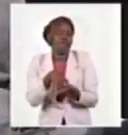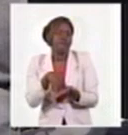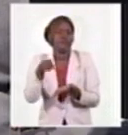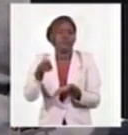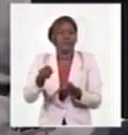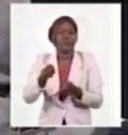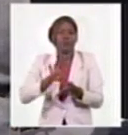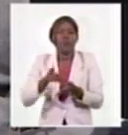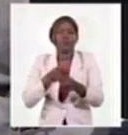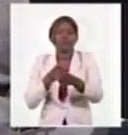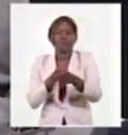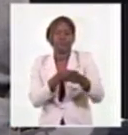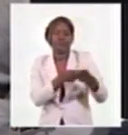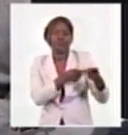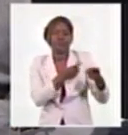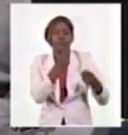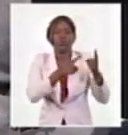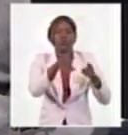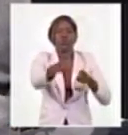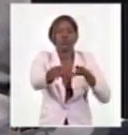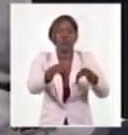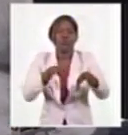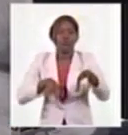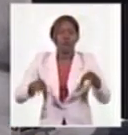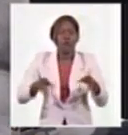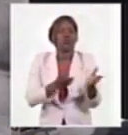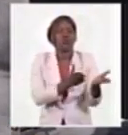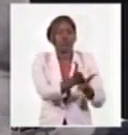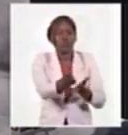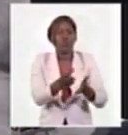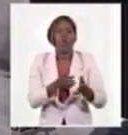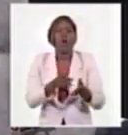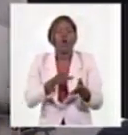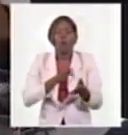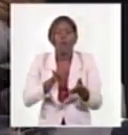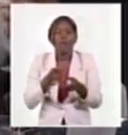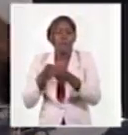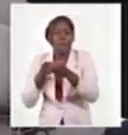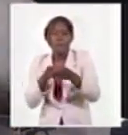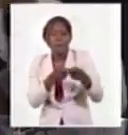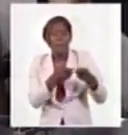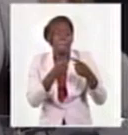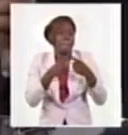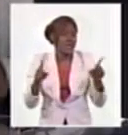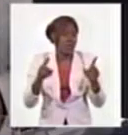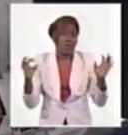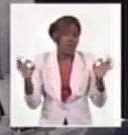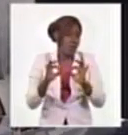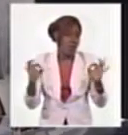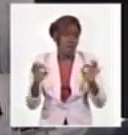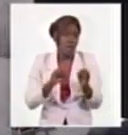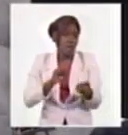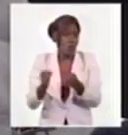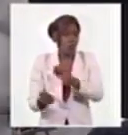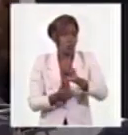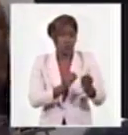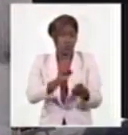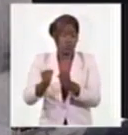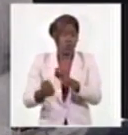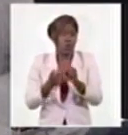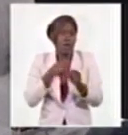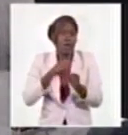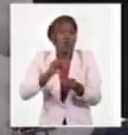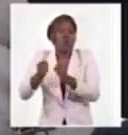todavía hay combates en la ciudad. Hay combate. Control significa que ya las fuerzas fueron eliminadas y que no hay